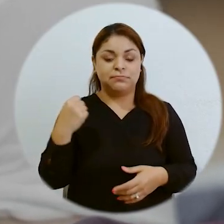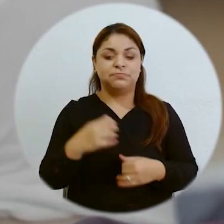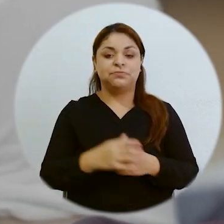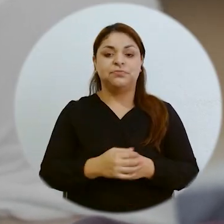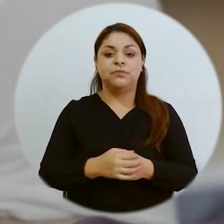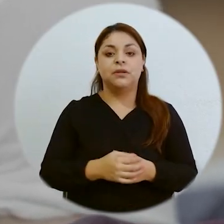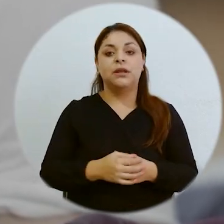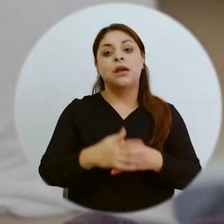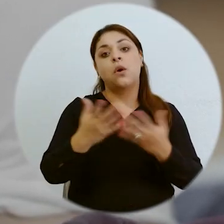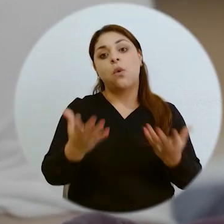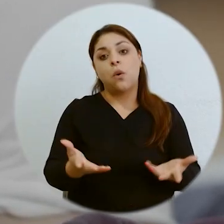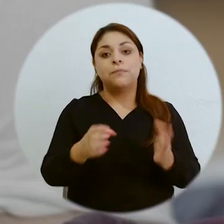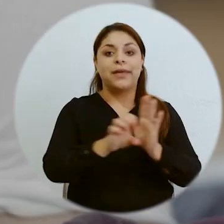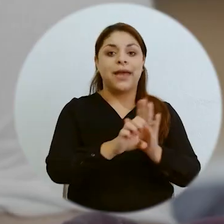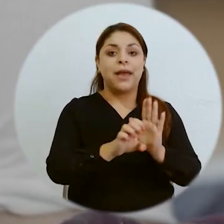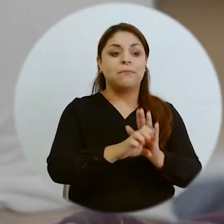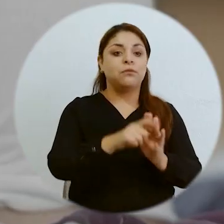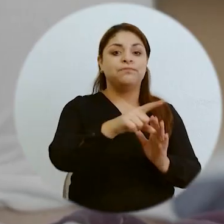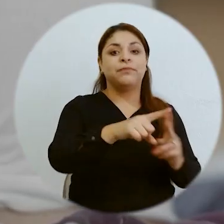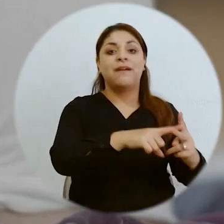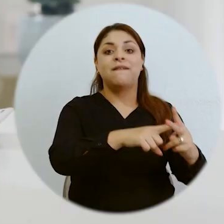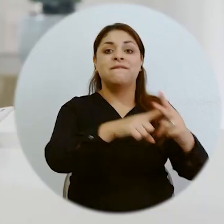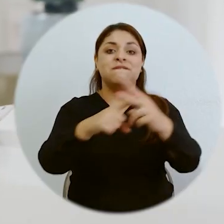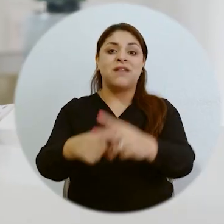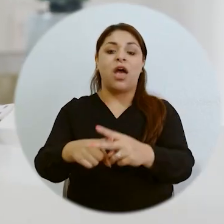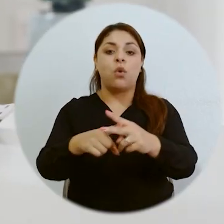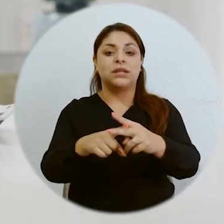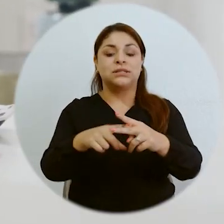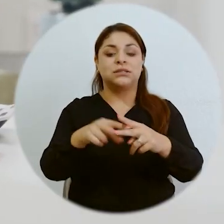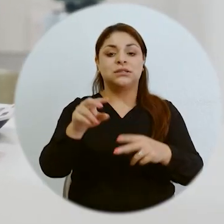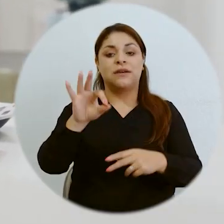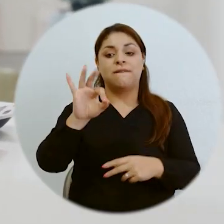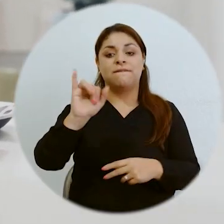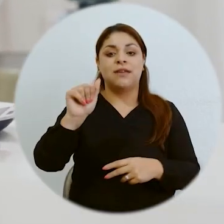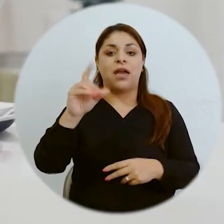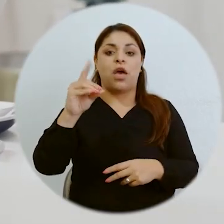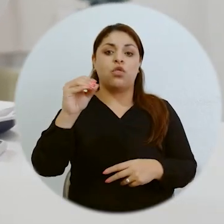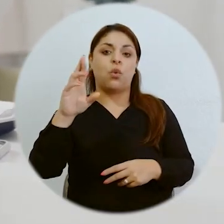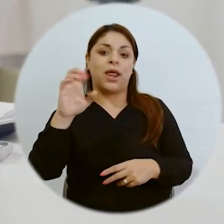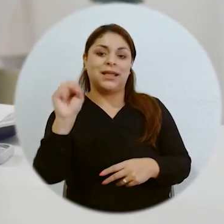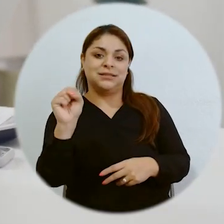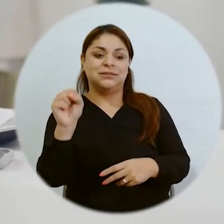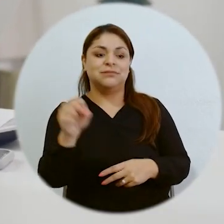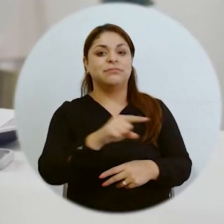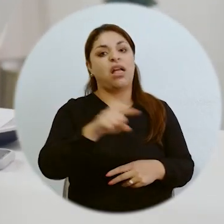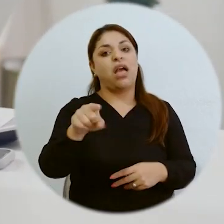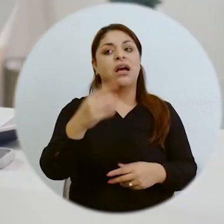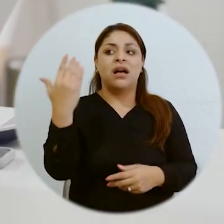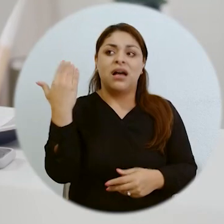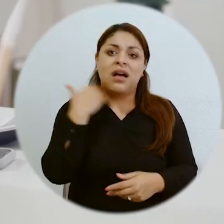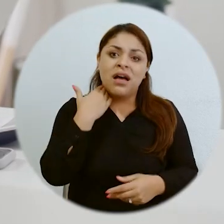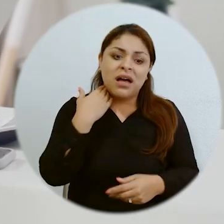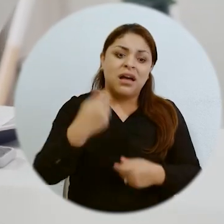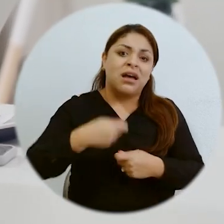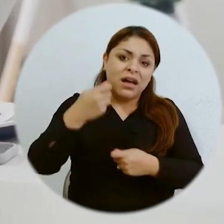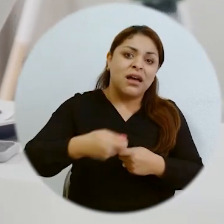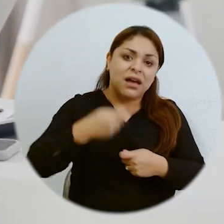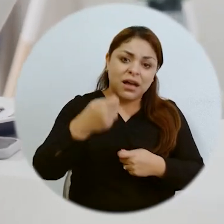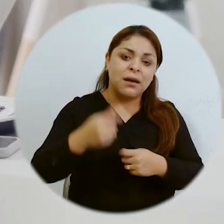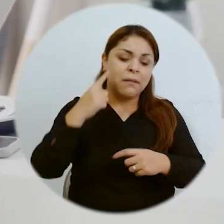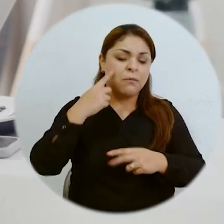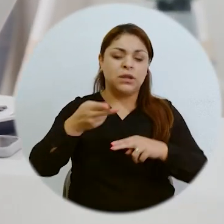El interés en un activo que tiene la persona sabiendo que no tiene capacidad de pago. Y cuando digo el interés de un activo es